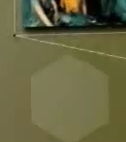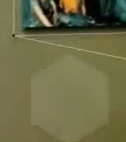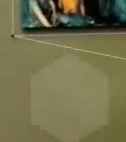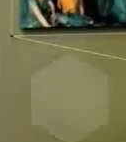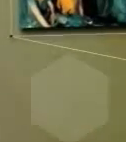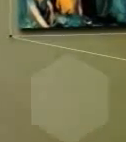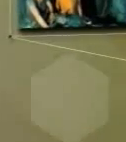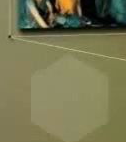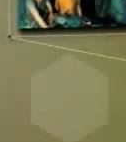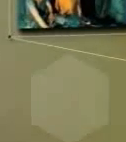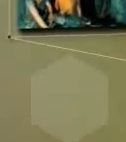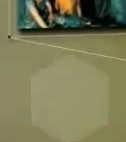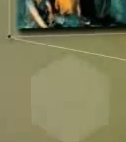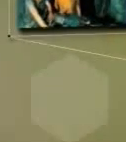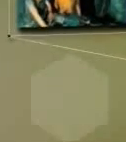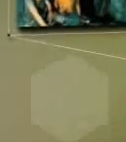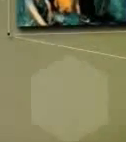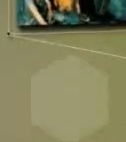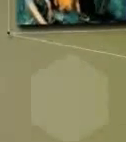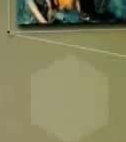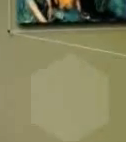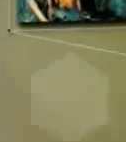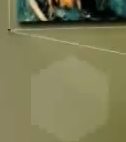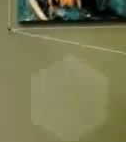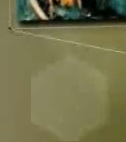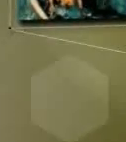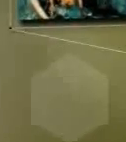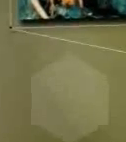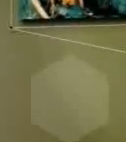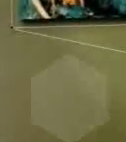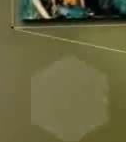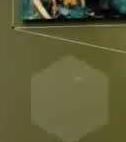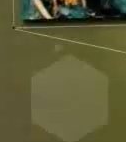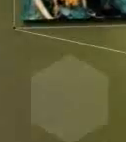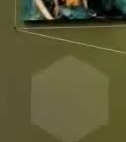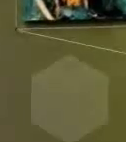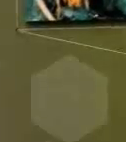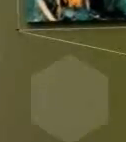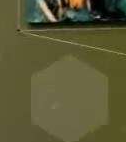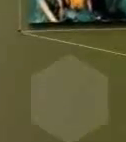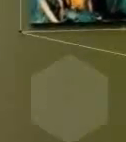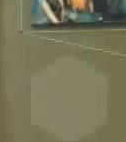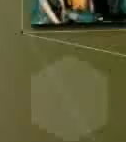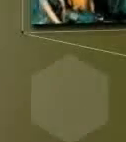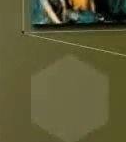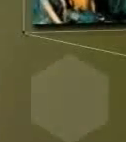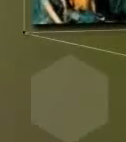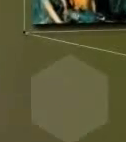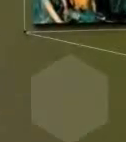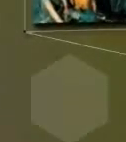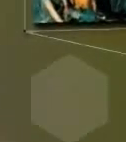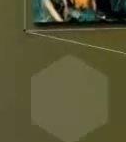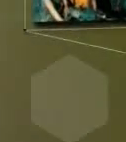2017, 30 mil millones de dólares en inversión en sectores estratégicos.